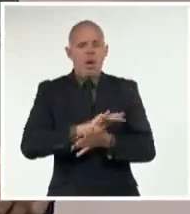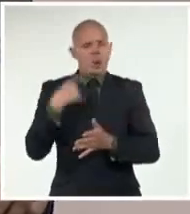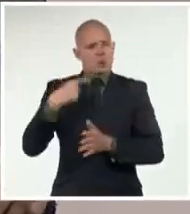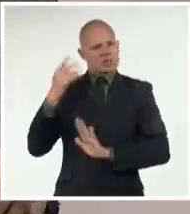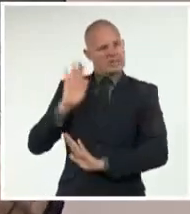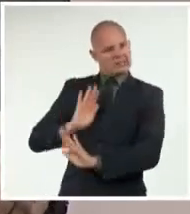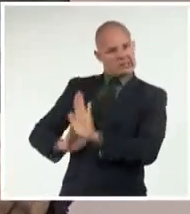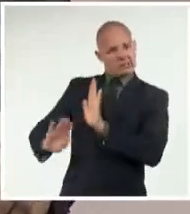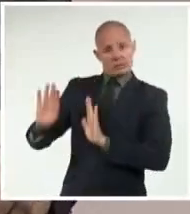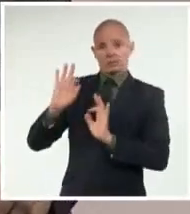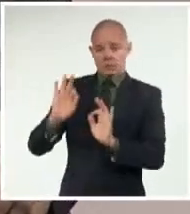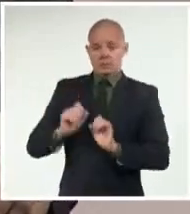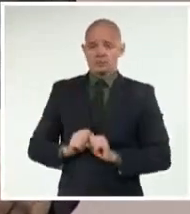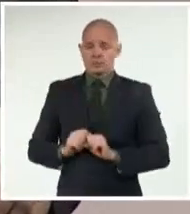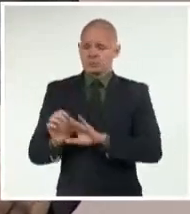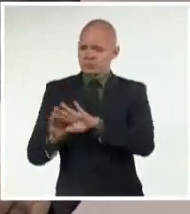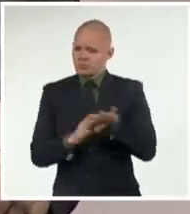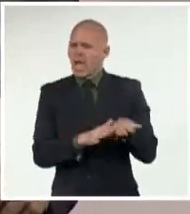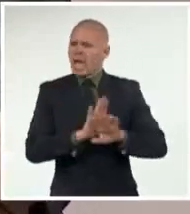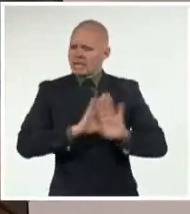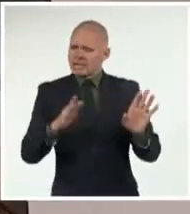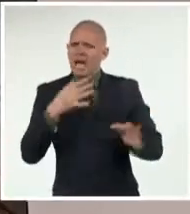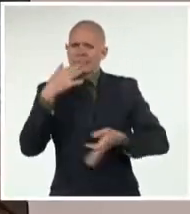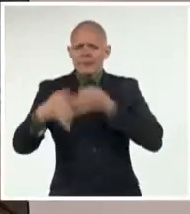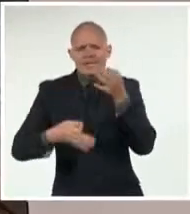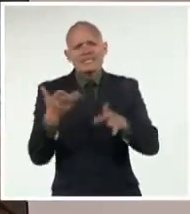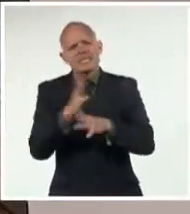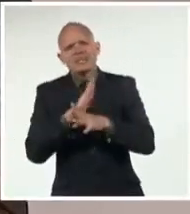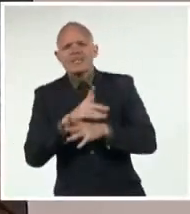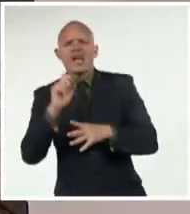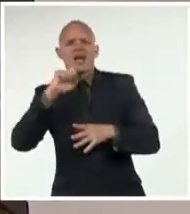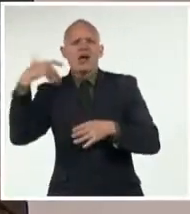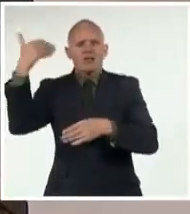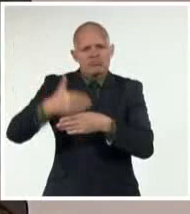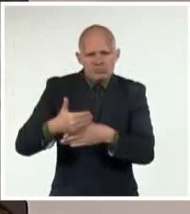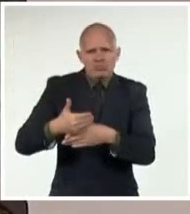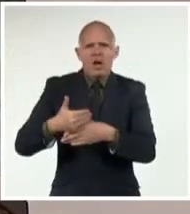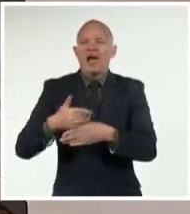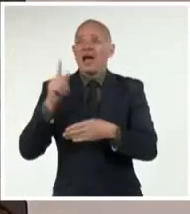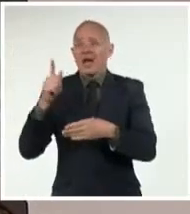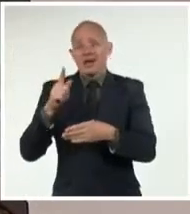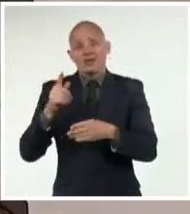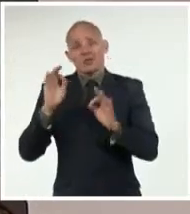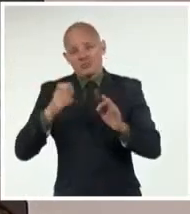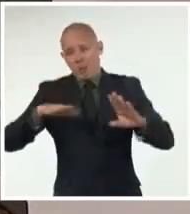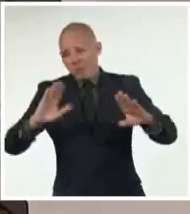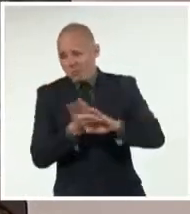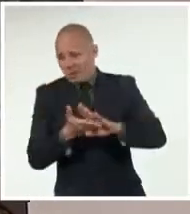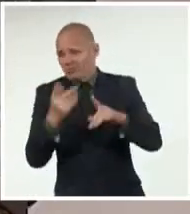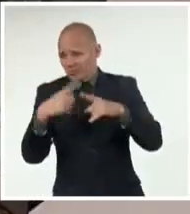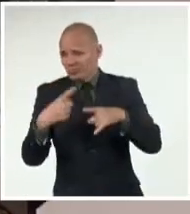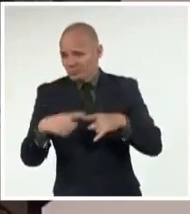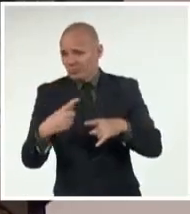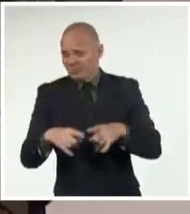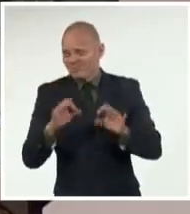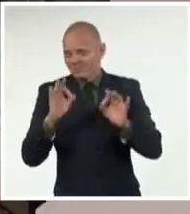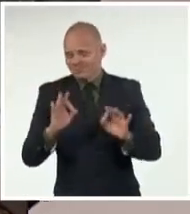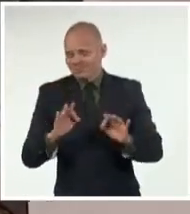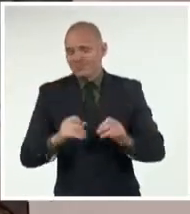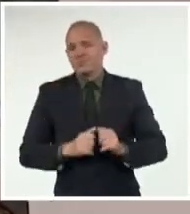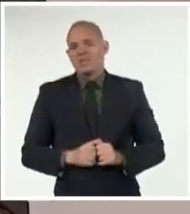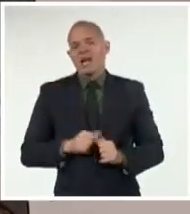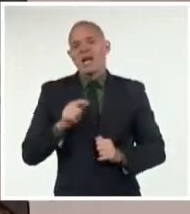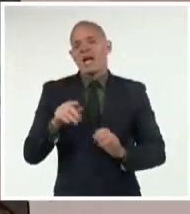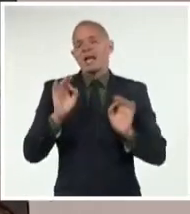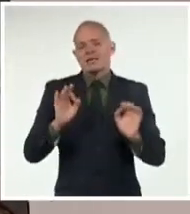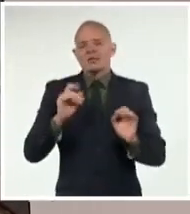la aplicación del criminal bloqueo económico, comercial y financiero de Estados Unidos, recrudecido de manera